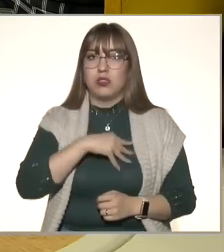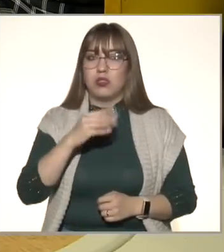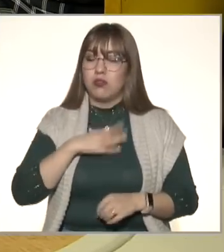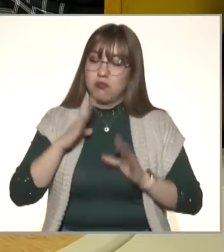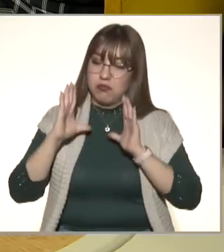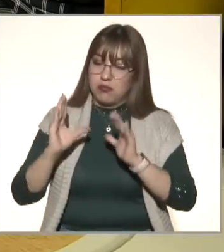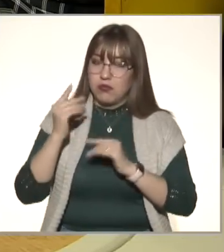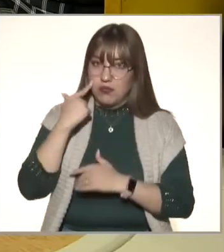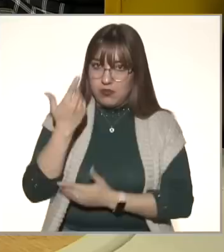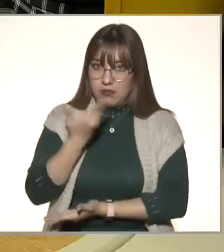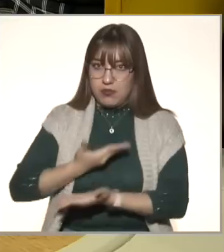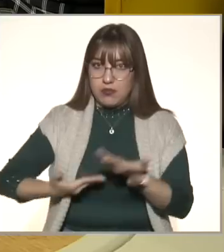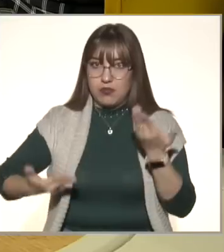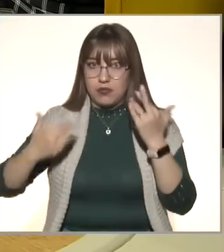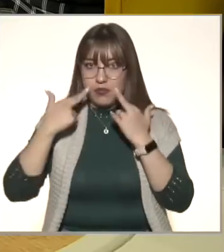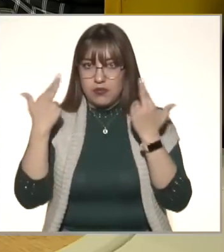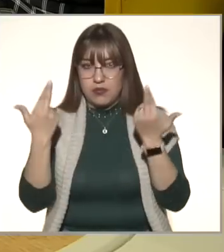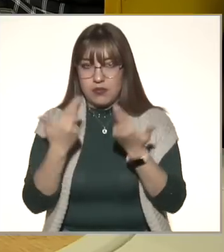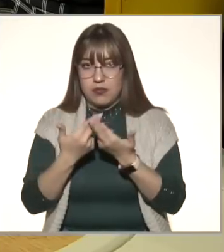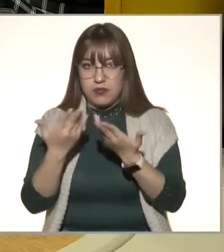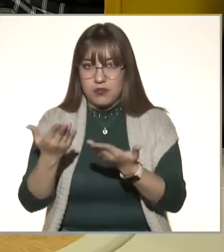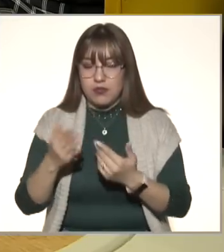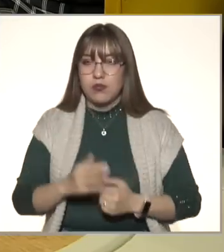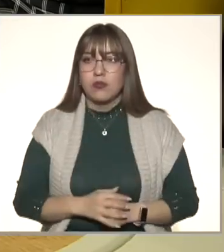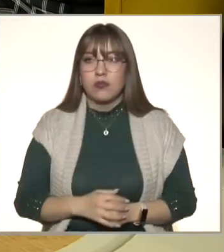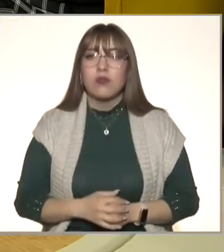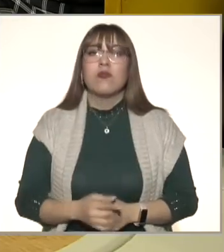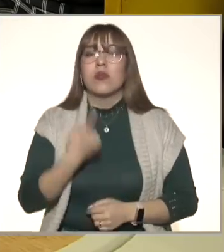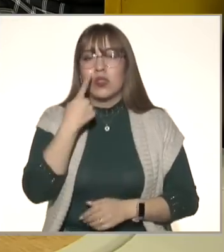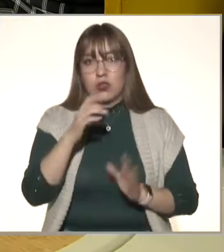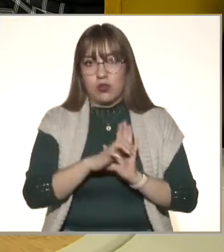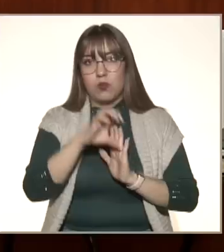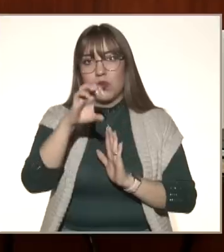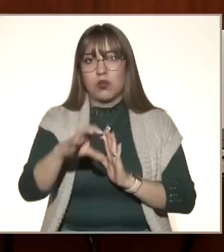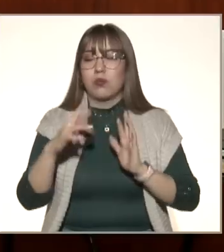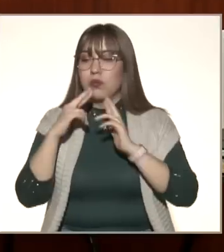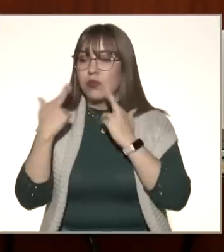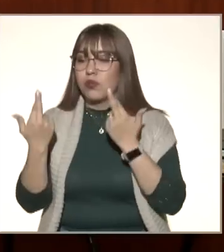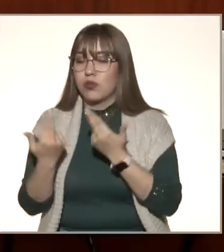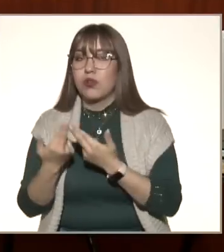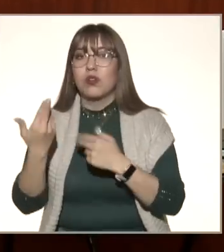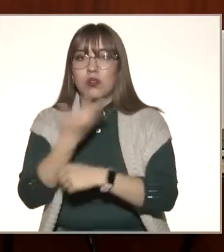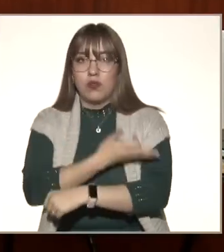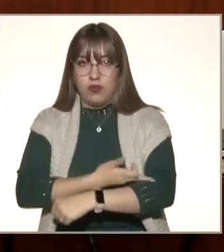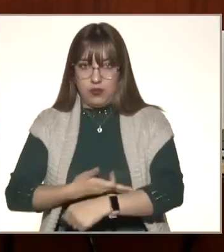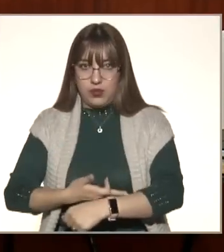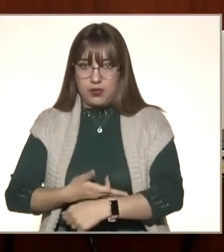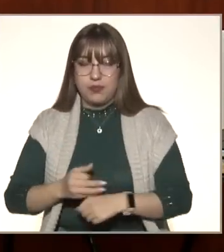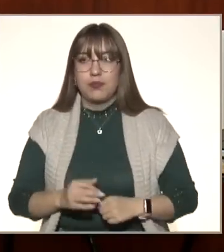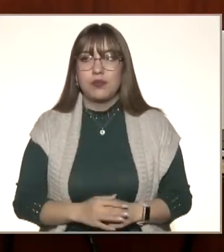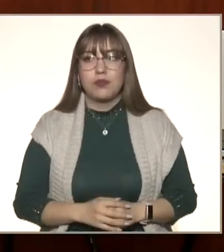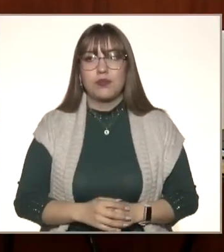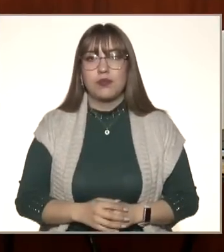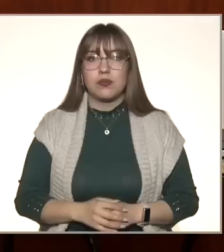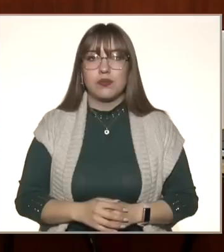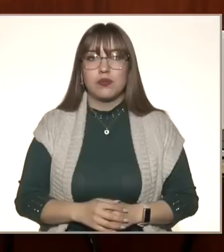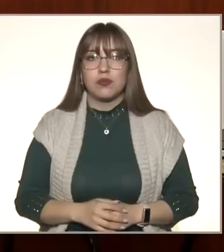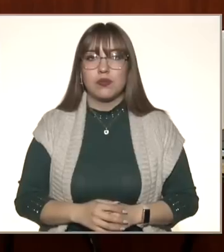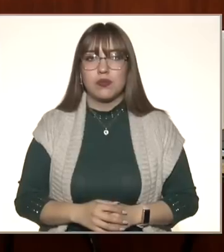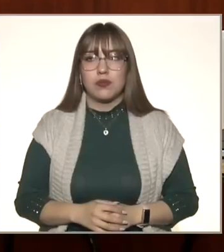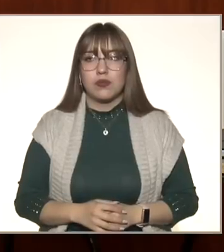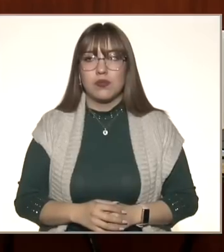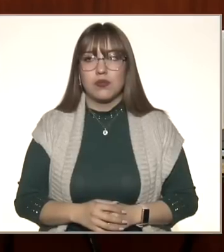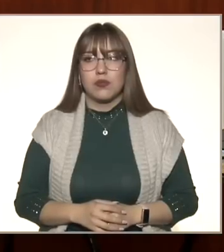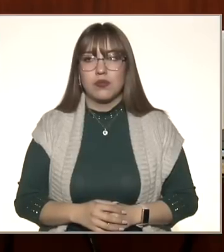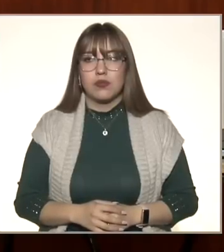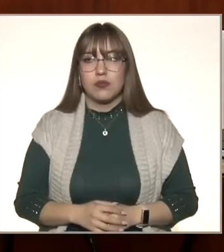esta comunión, pues un ejemplo sería cuando nos reunimos en familia. Algo que se puede hacer, yo puedo decir que yo